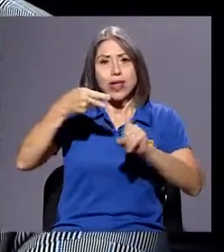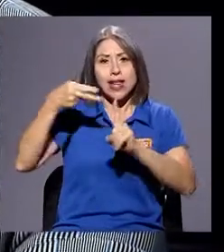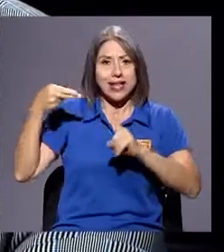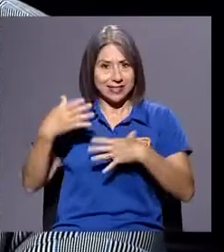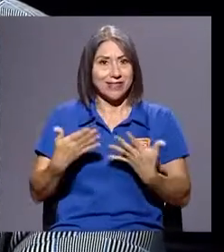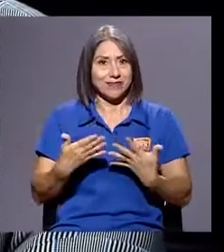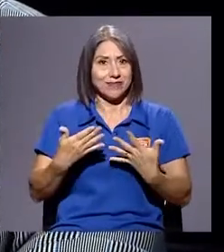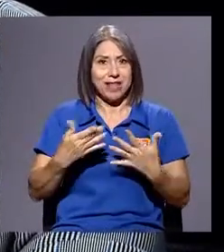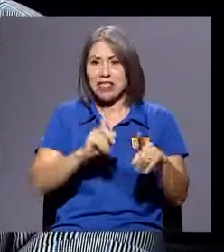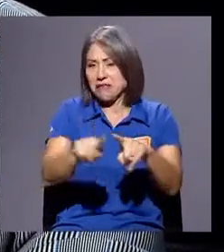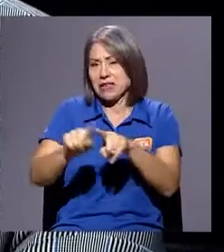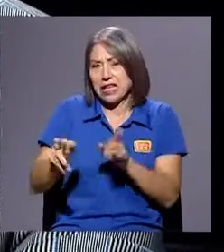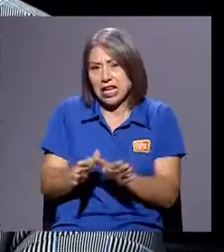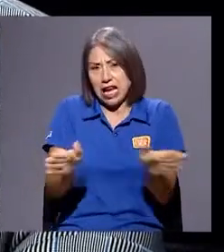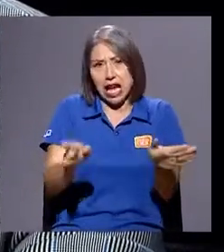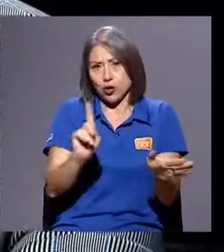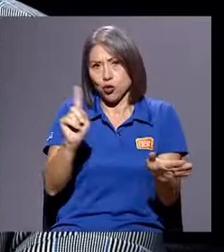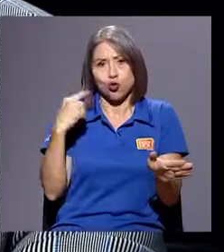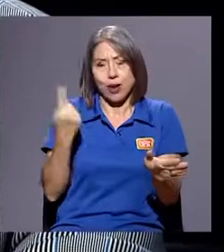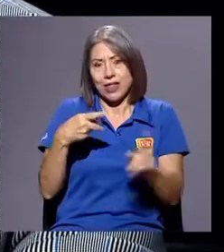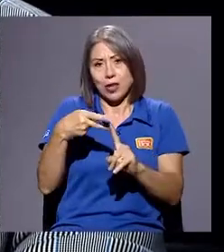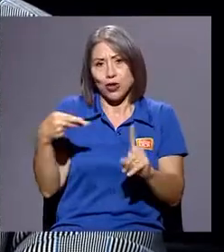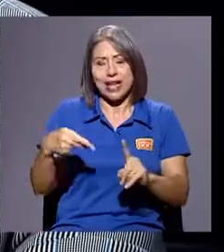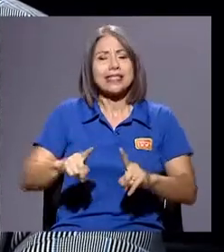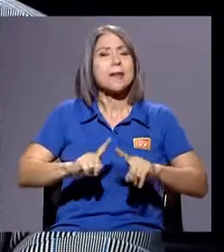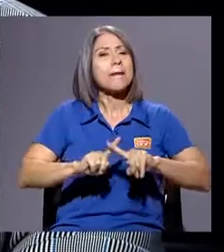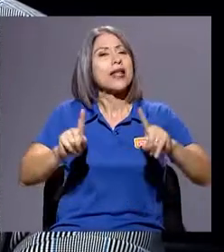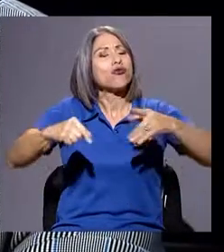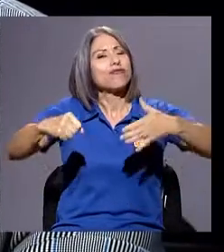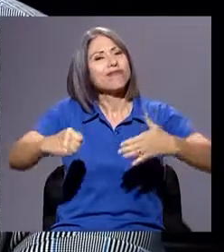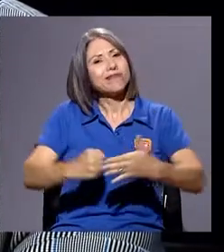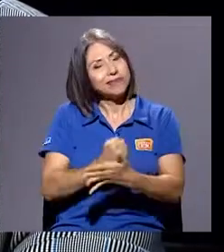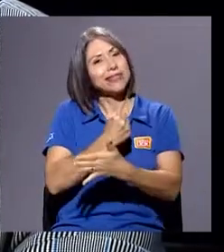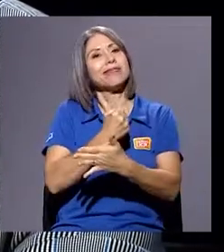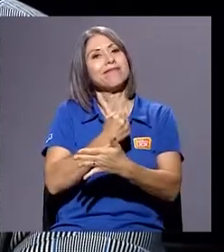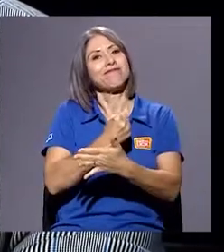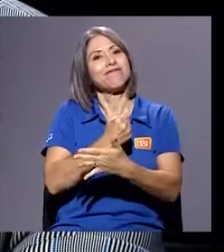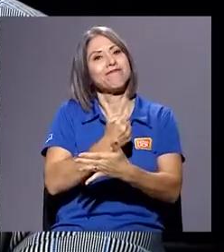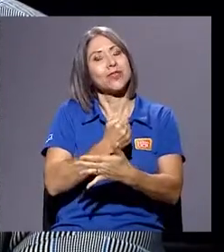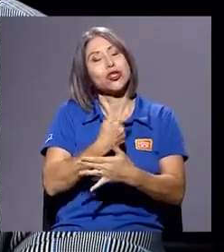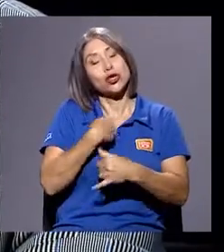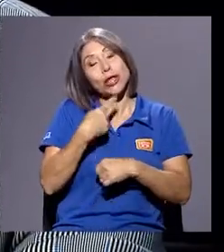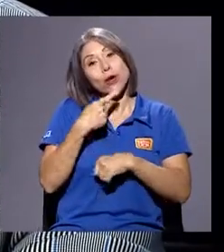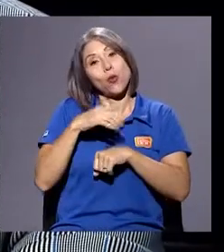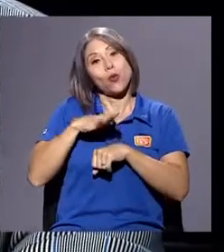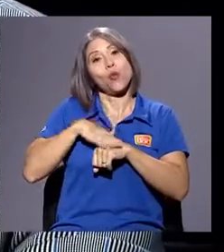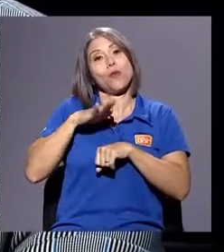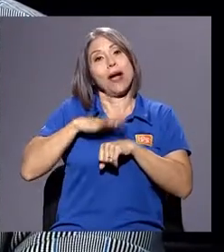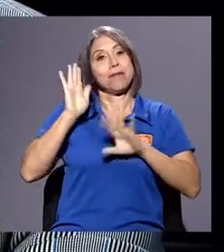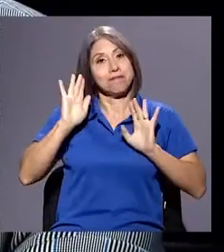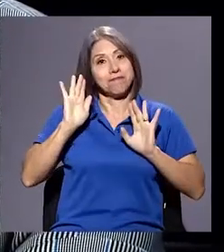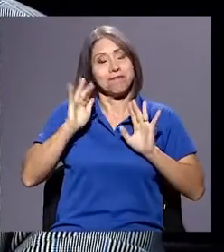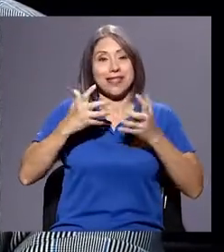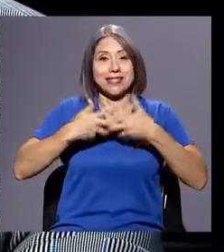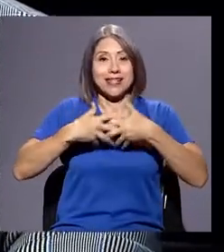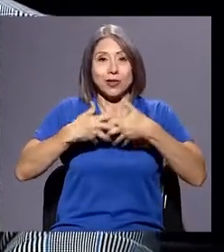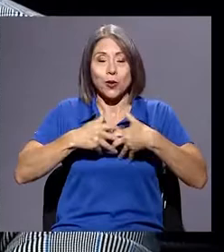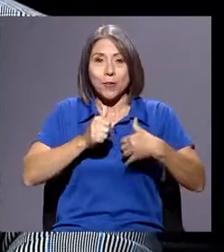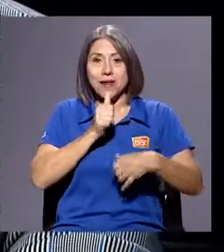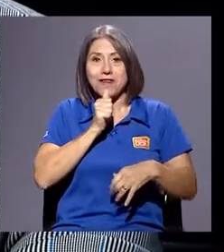infraestructura turística en general, no solo hoteles. Lastimosamente, y aquí es donde hago el mea culpa del sector privado,